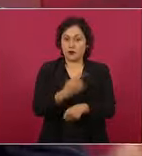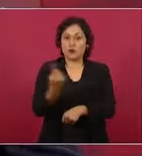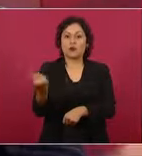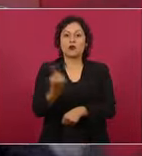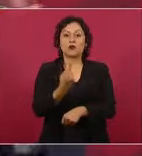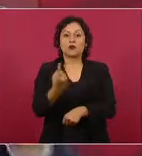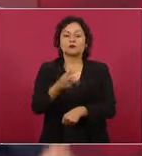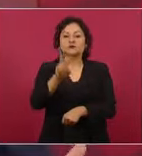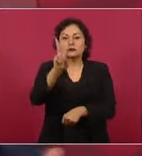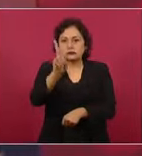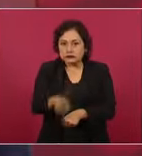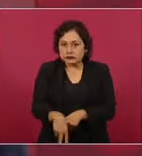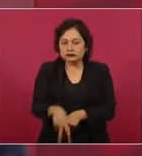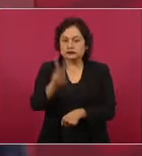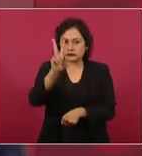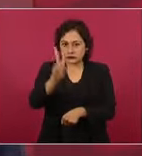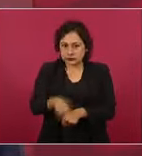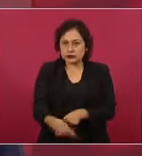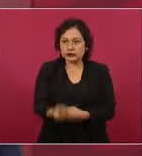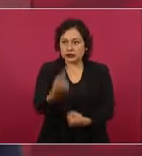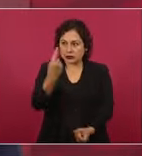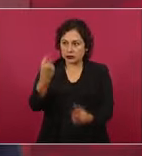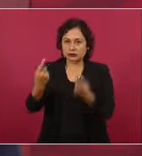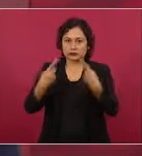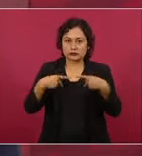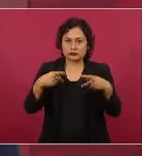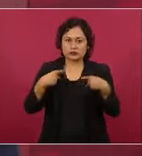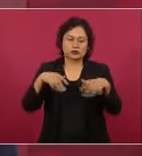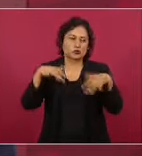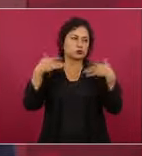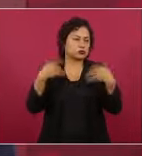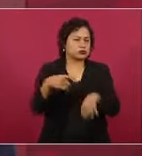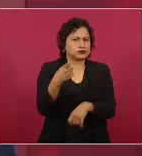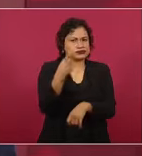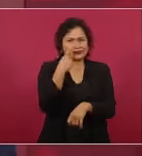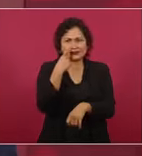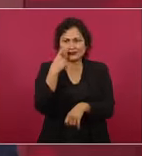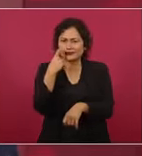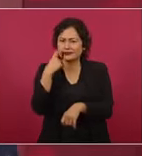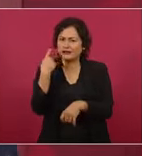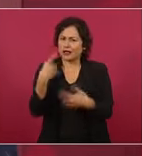son unos ambiciosos, vulgares.